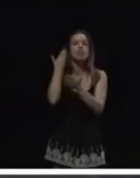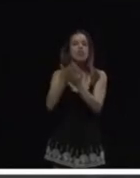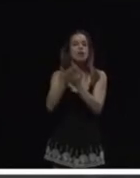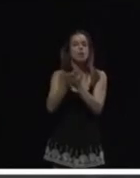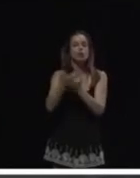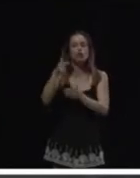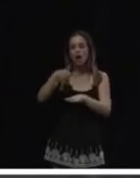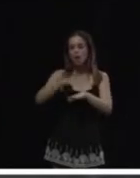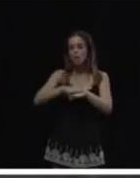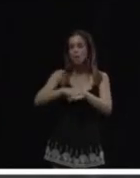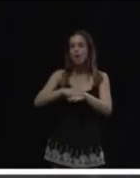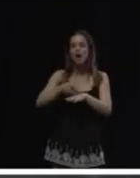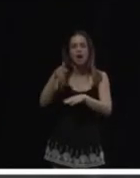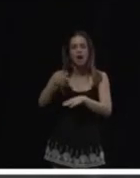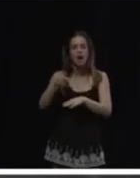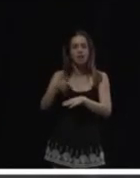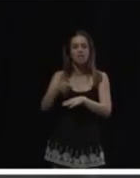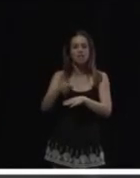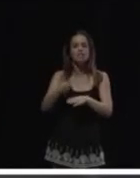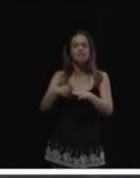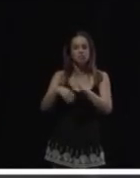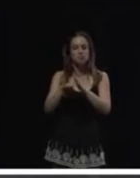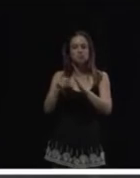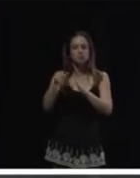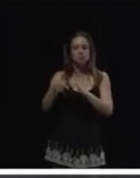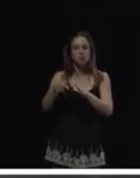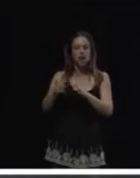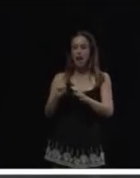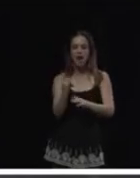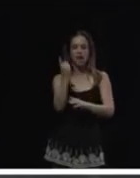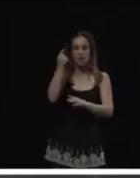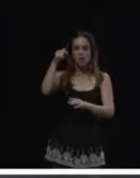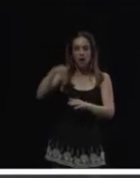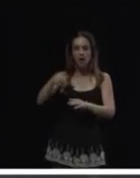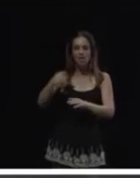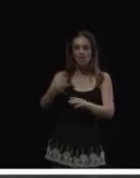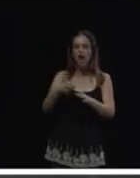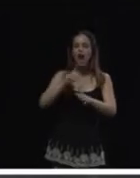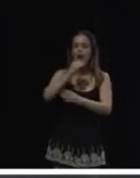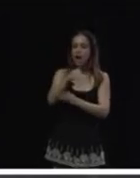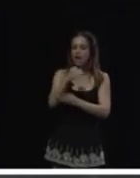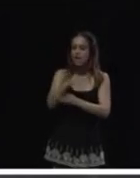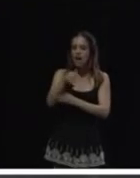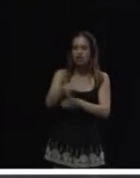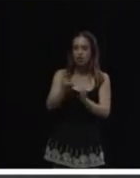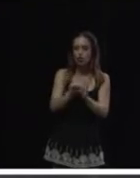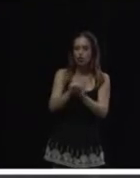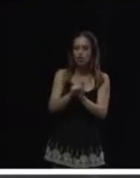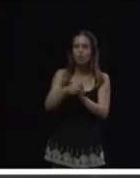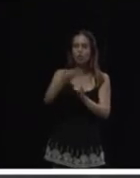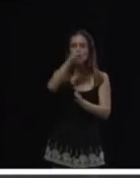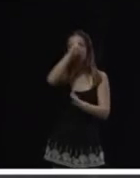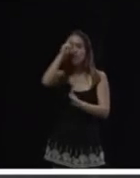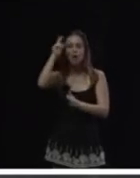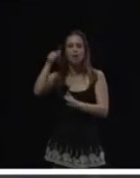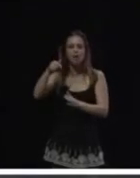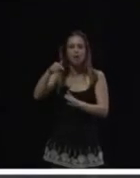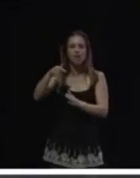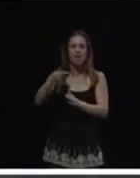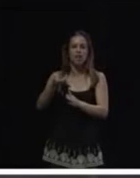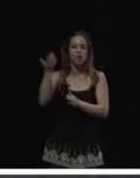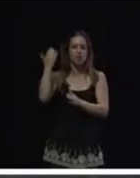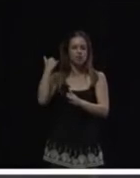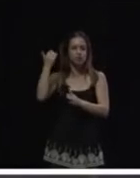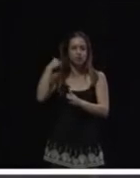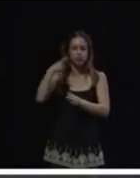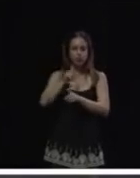millones a la calle y torcimos los renglones de la historia y del destino que en Madrid se tenía trazado para nosotros. Así